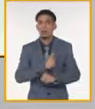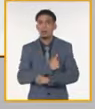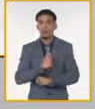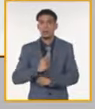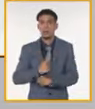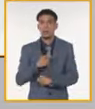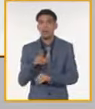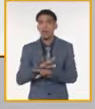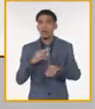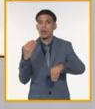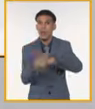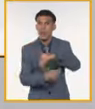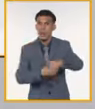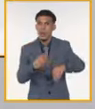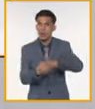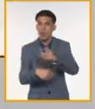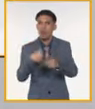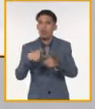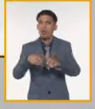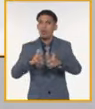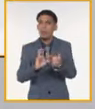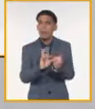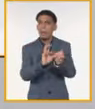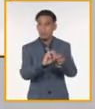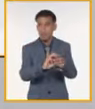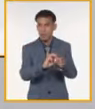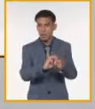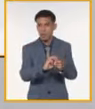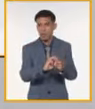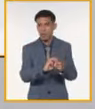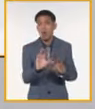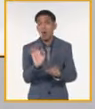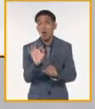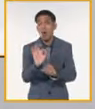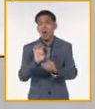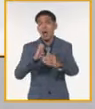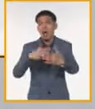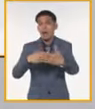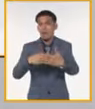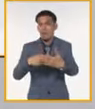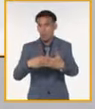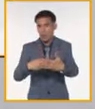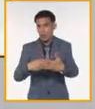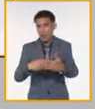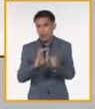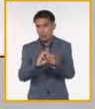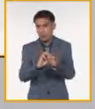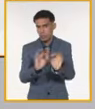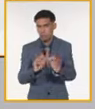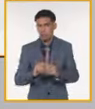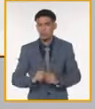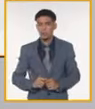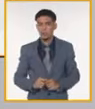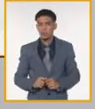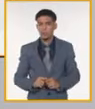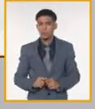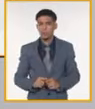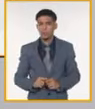reconvertirse en una en una forma de gestión o una cooperativa o en una micro pequeña y y